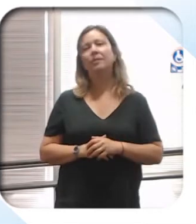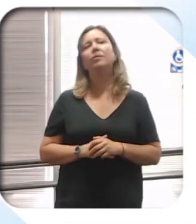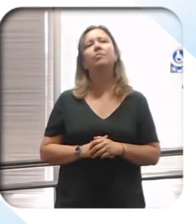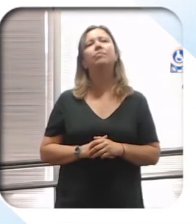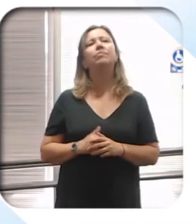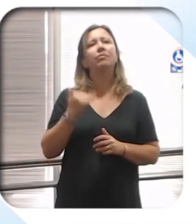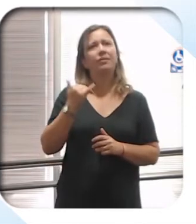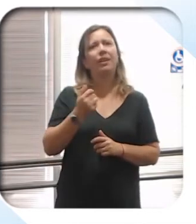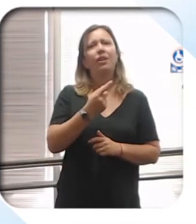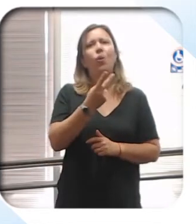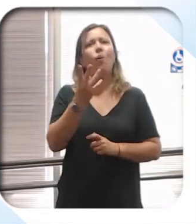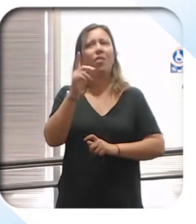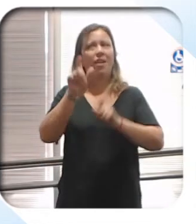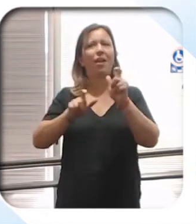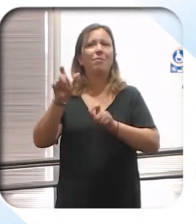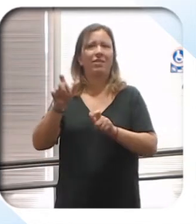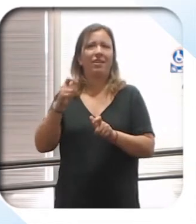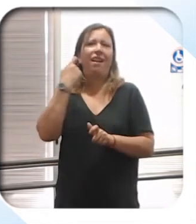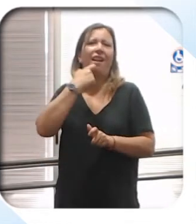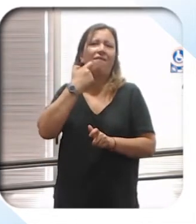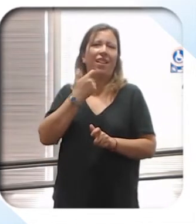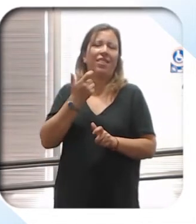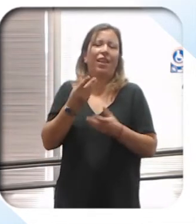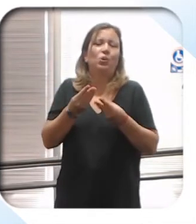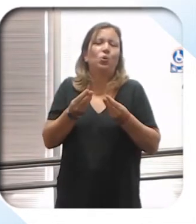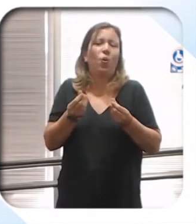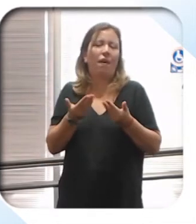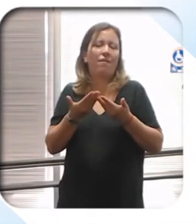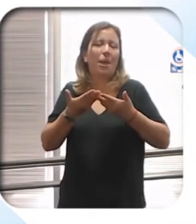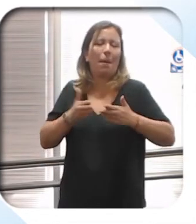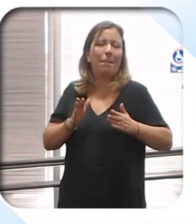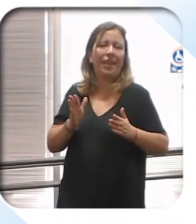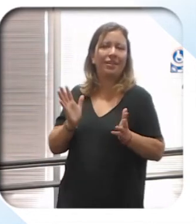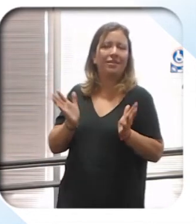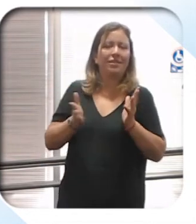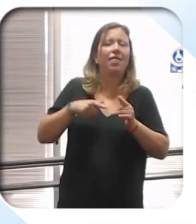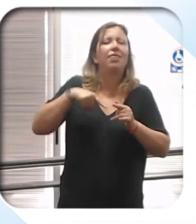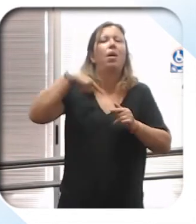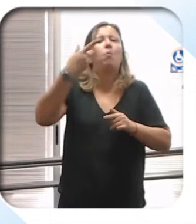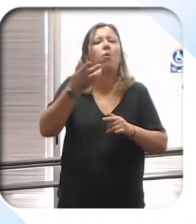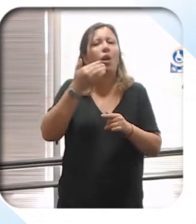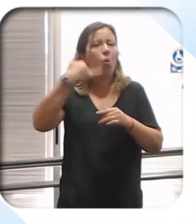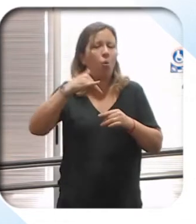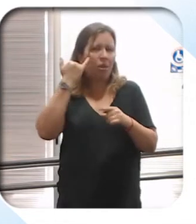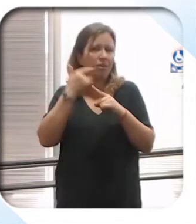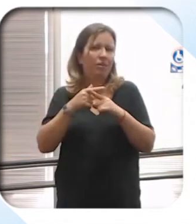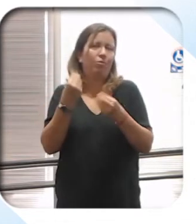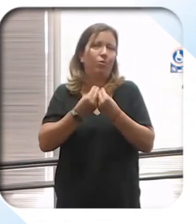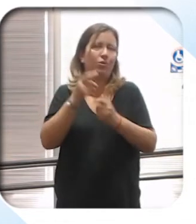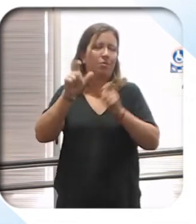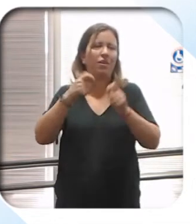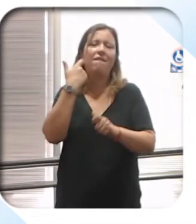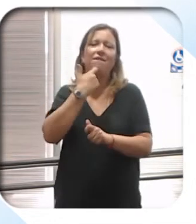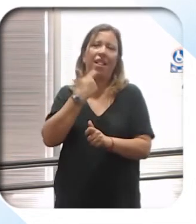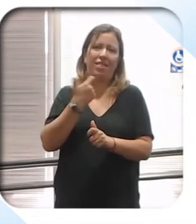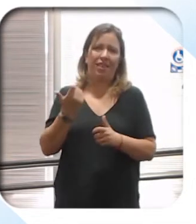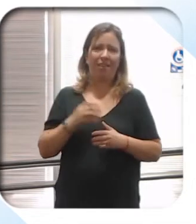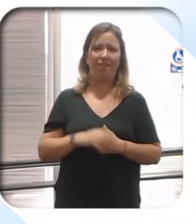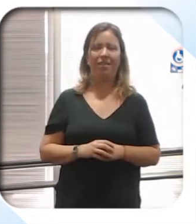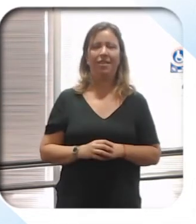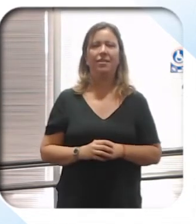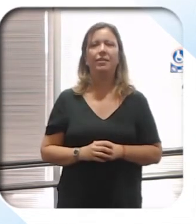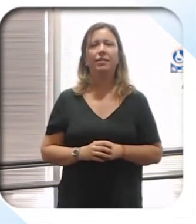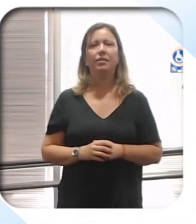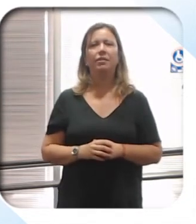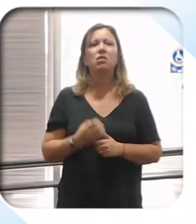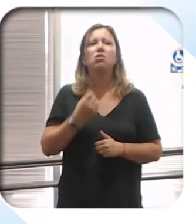Hay unas cuantas personas que carecen de habilidades de cortejo, le faltan unos cuantos, en realidad.